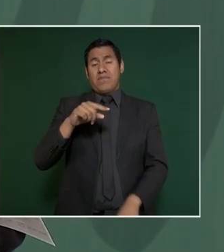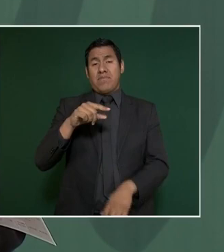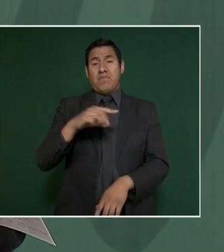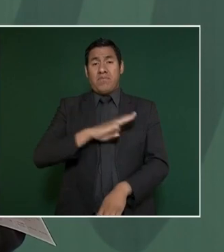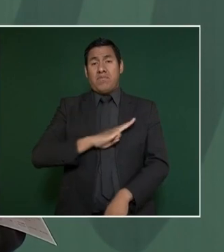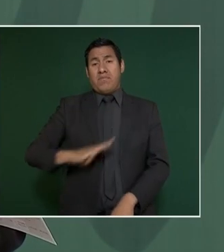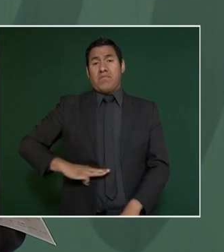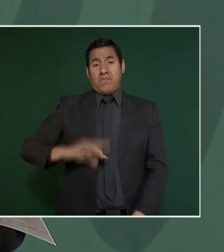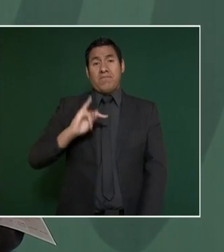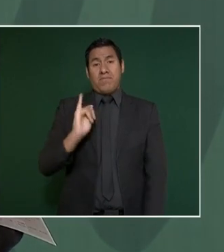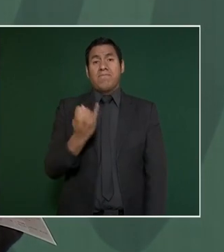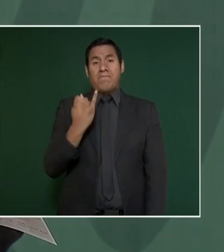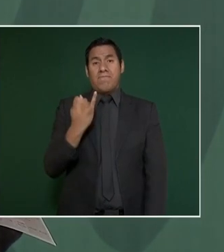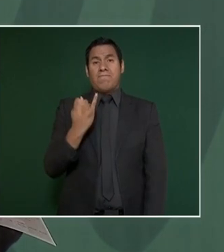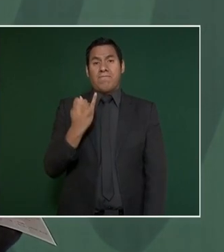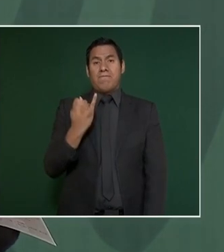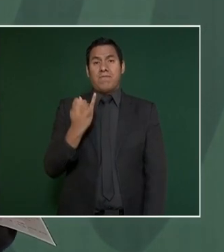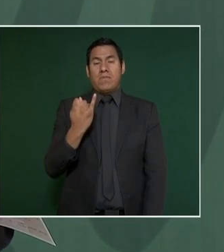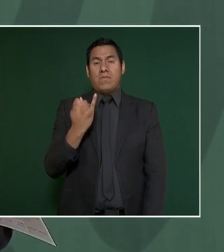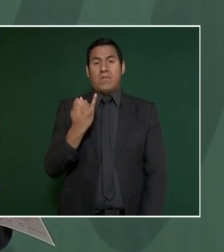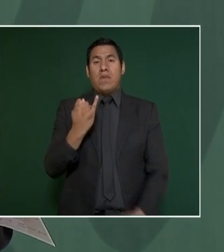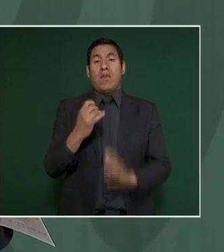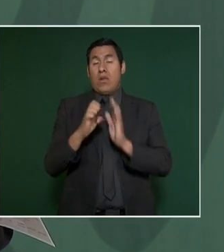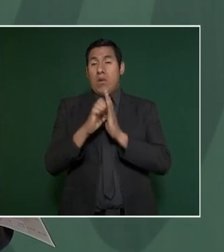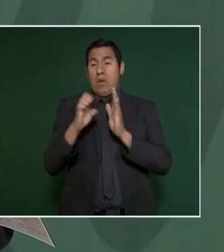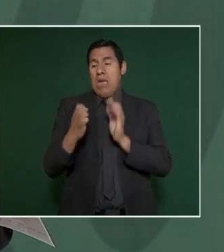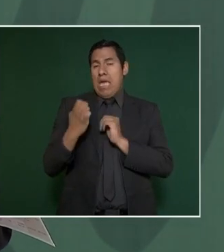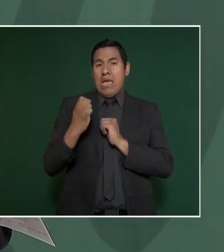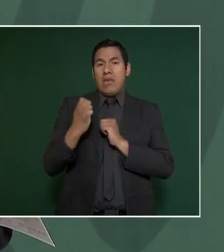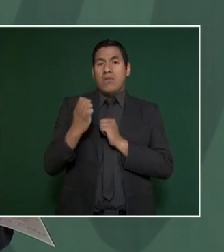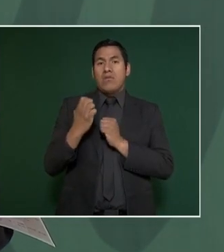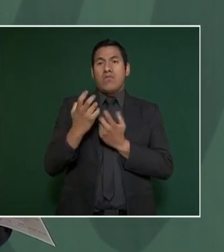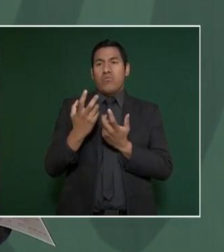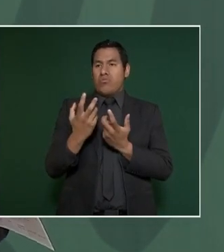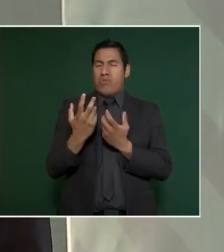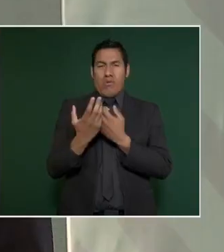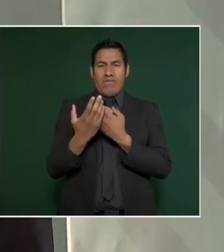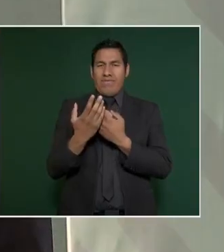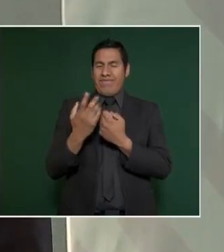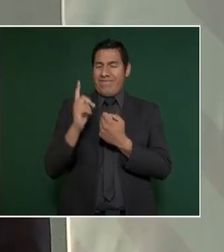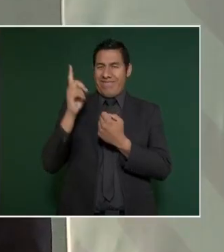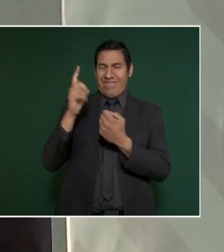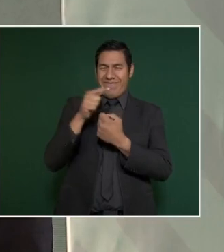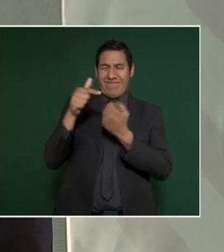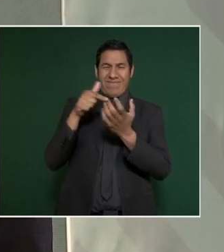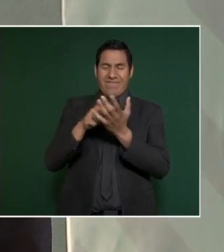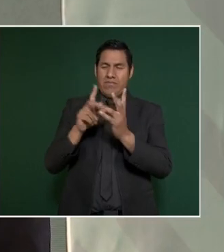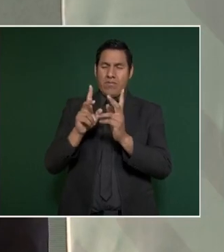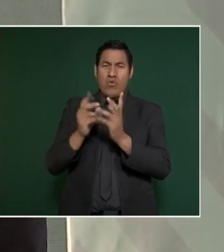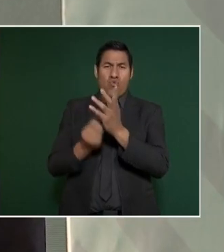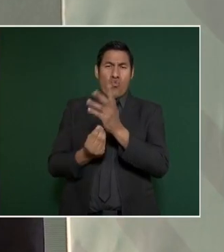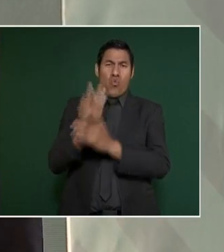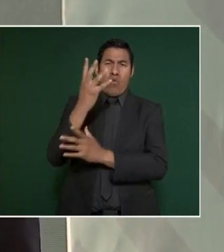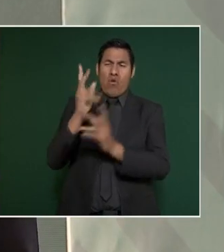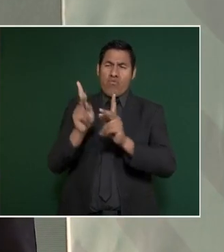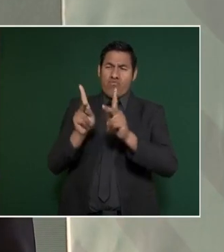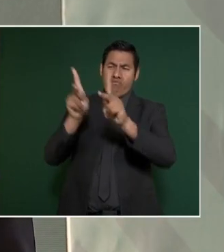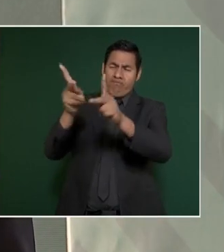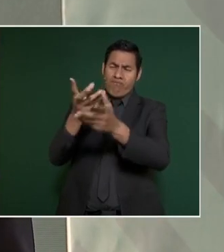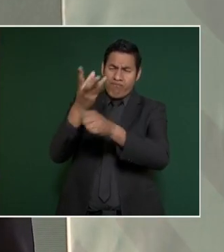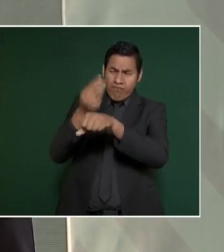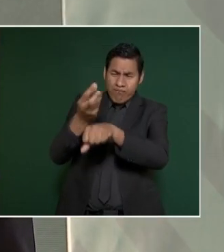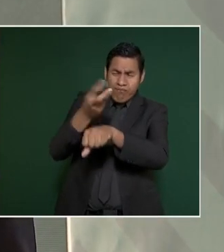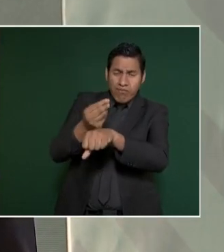Tijuana el viaducto que se está construyendo vemos tenido algunas